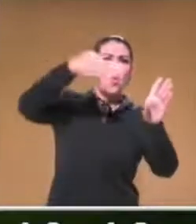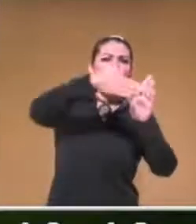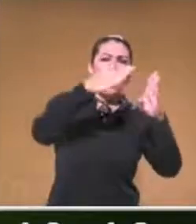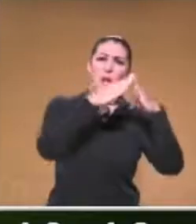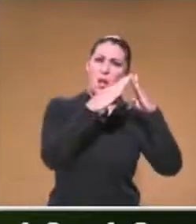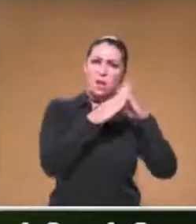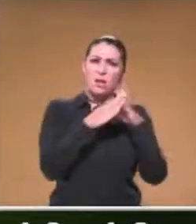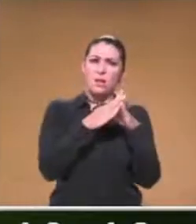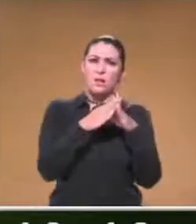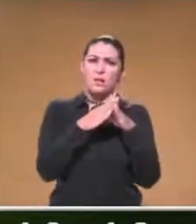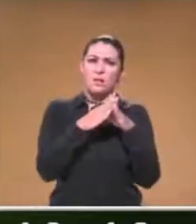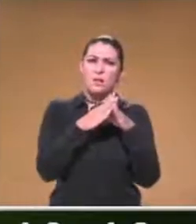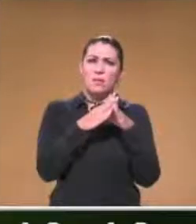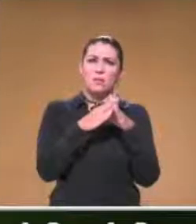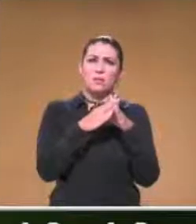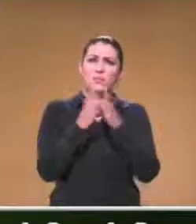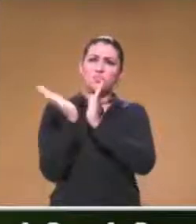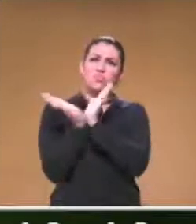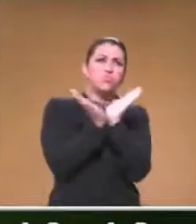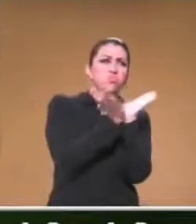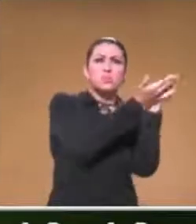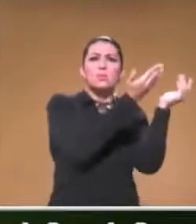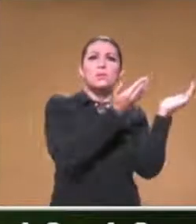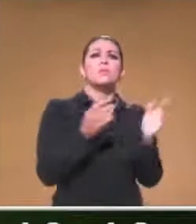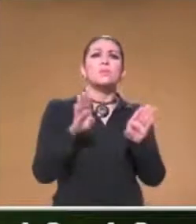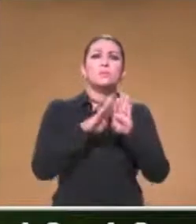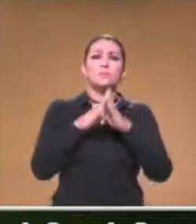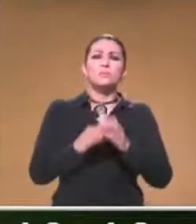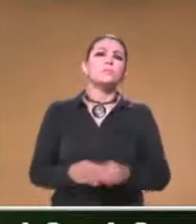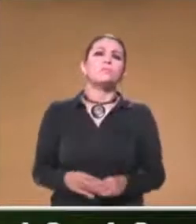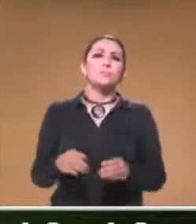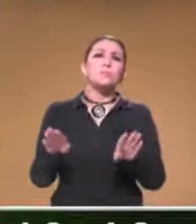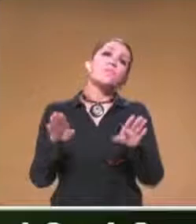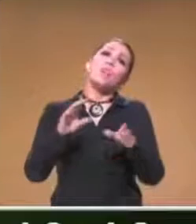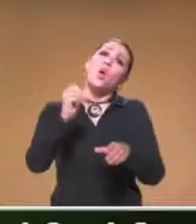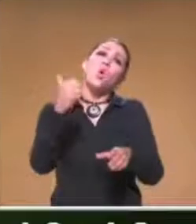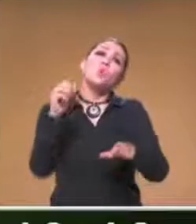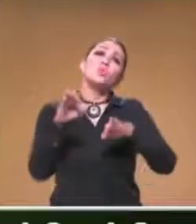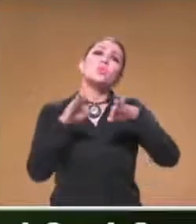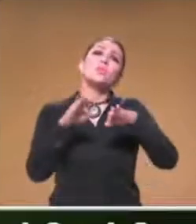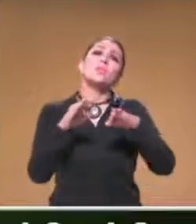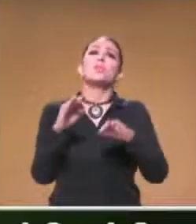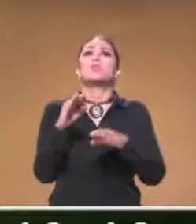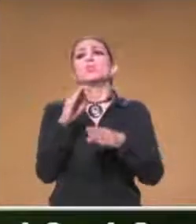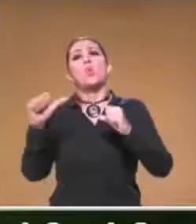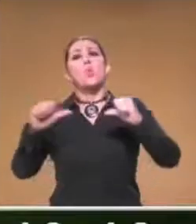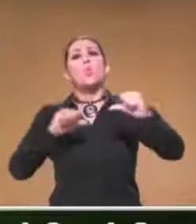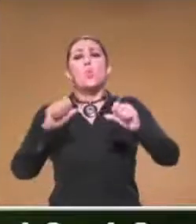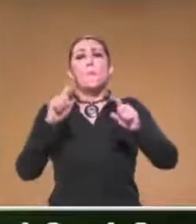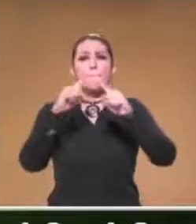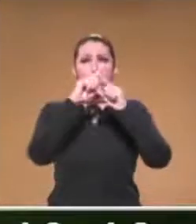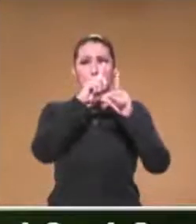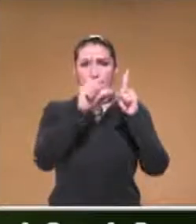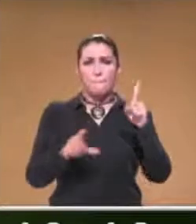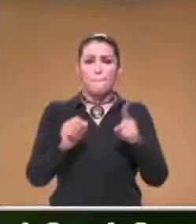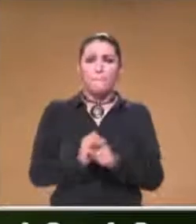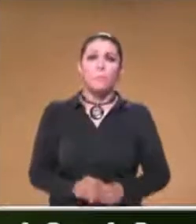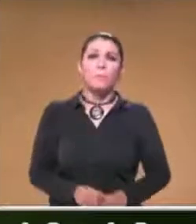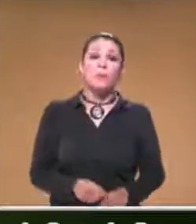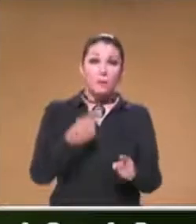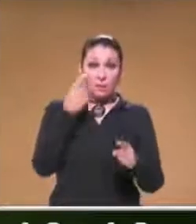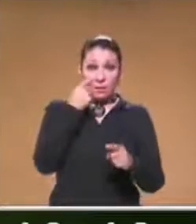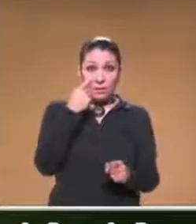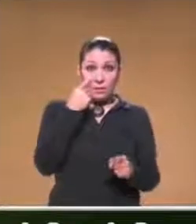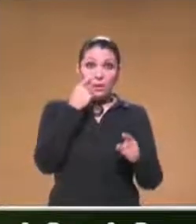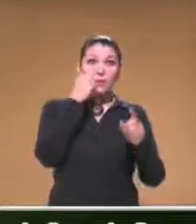¿Y qué otras actividades se desarrollan en nuestro país? Bien, para que pueda ser más sencillo para ti, revisa este